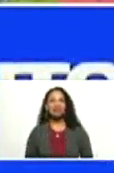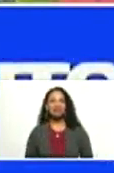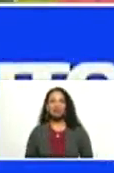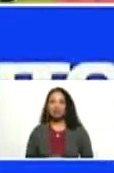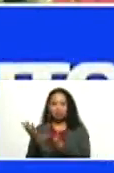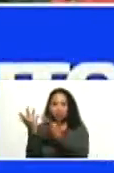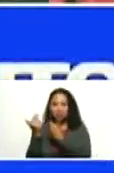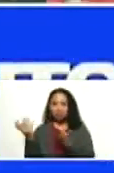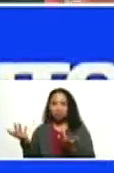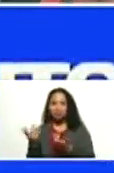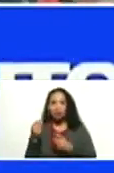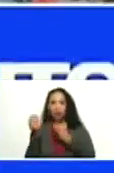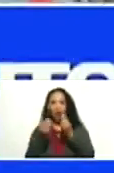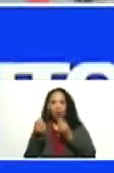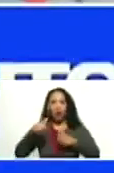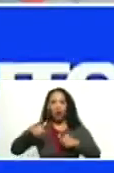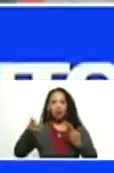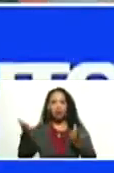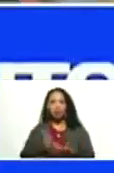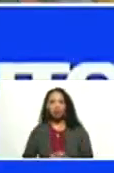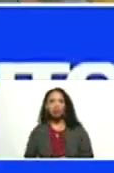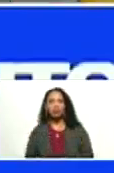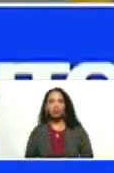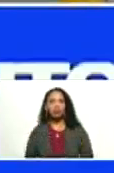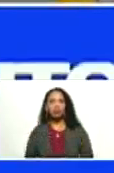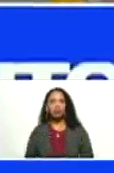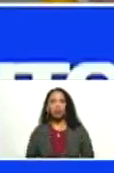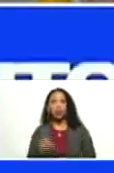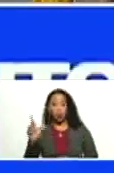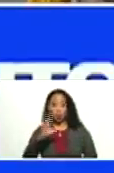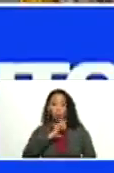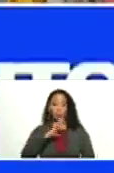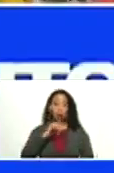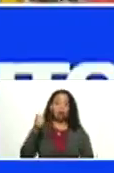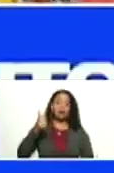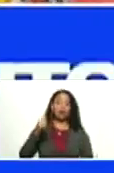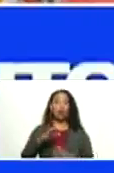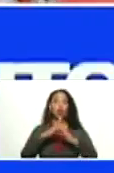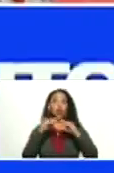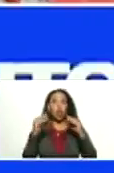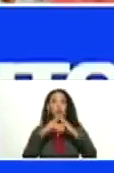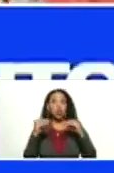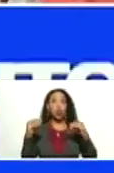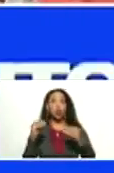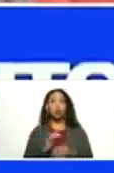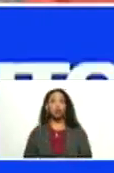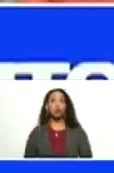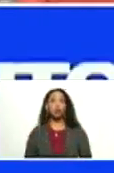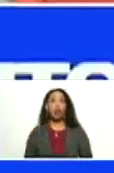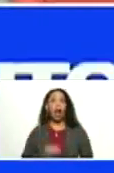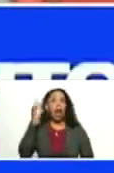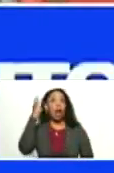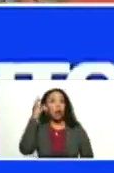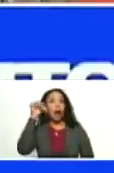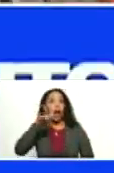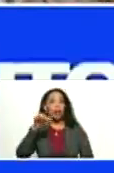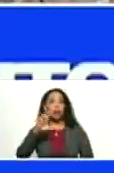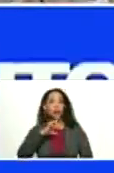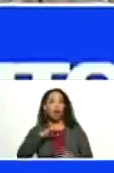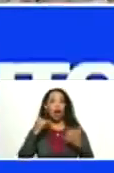dices? ¿Cómo está la cosa? Excelente. Mira, esto, estás a la moda. Todo referente a las mujeres. Esta moda,